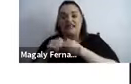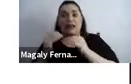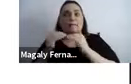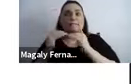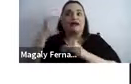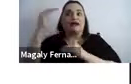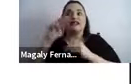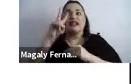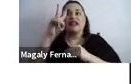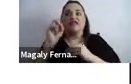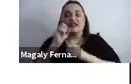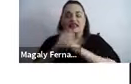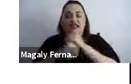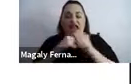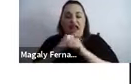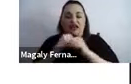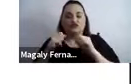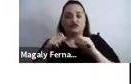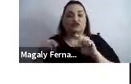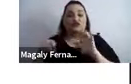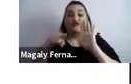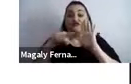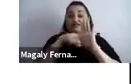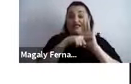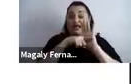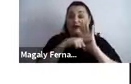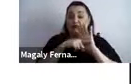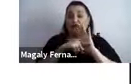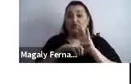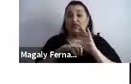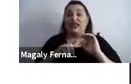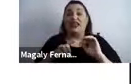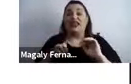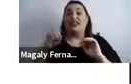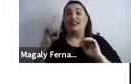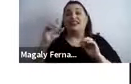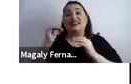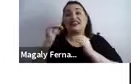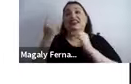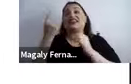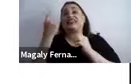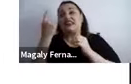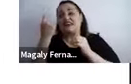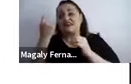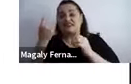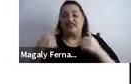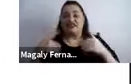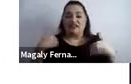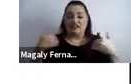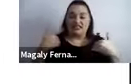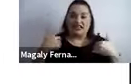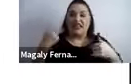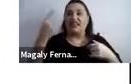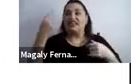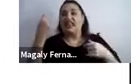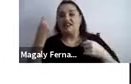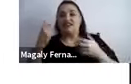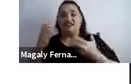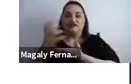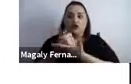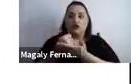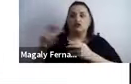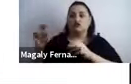si le restamos el déficit de felicidad, el déficit de acaparamiento, el déficit de agotamiento de recursos naturales,